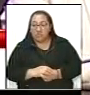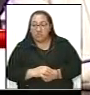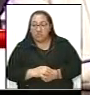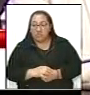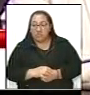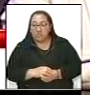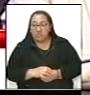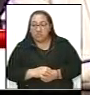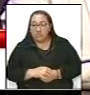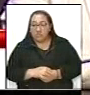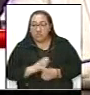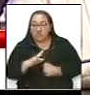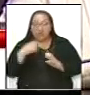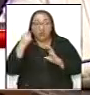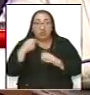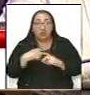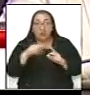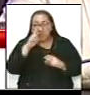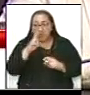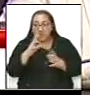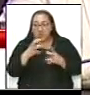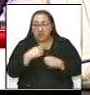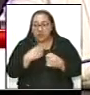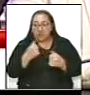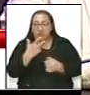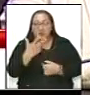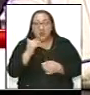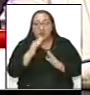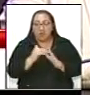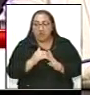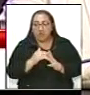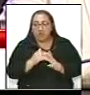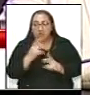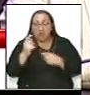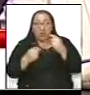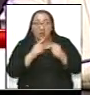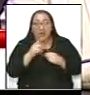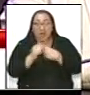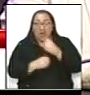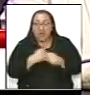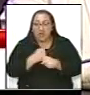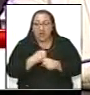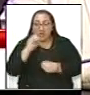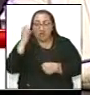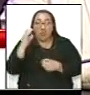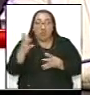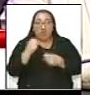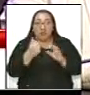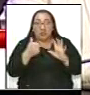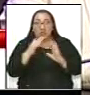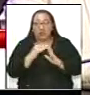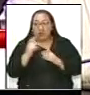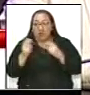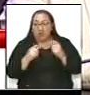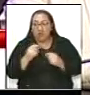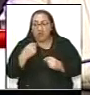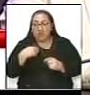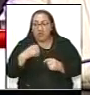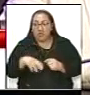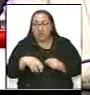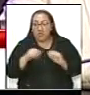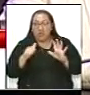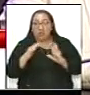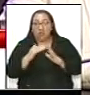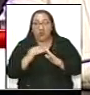de su cine. El Perú recibe actualmente 3 millones de turistas cada año. Colombia recibe 6 millones de turistas. Chile recibe